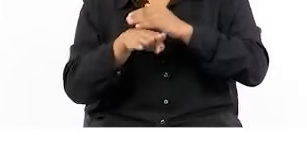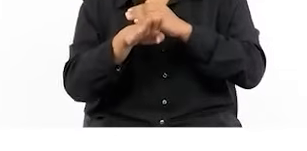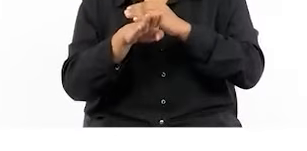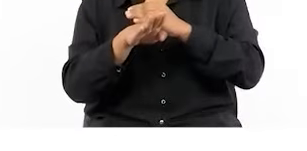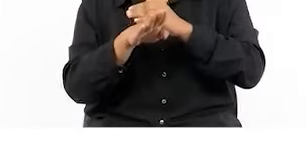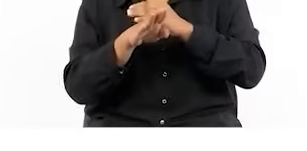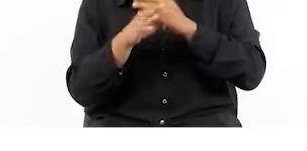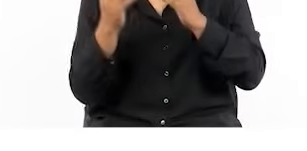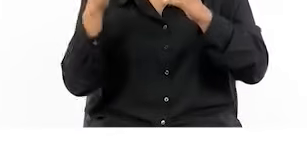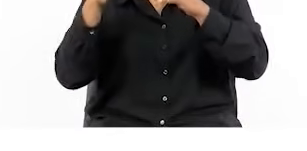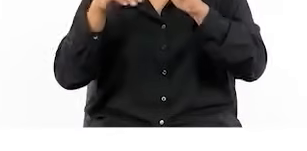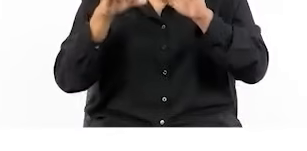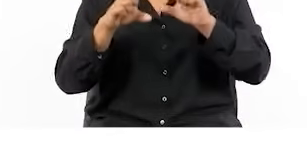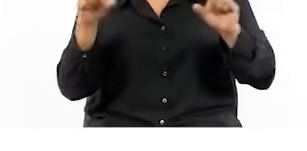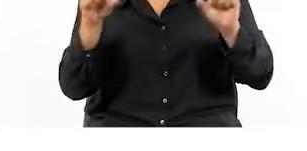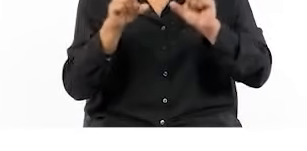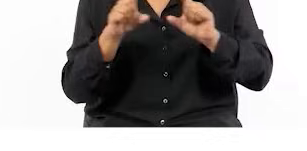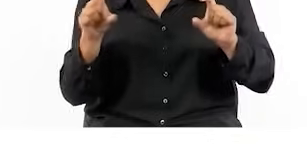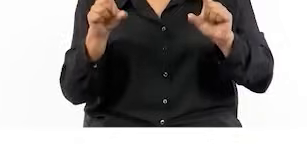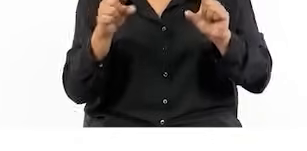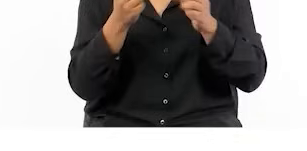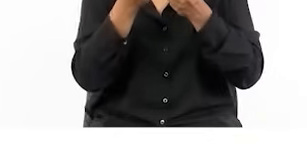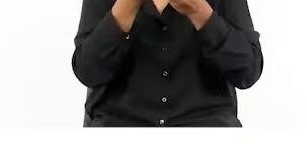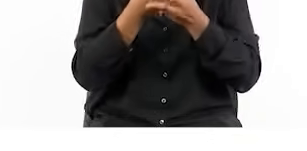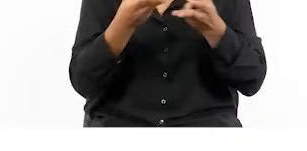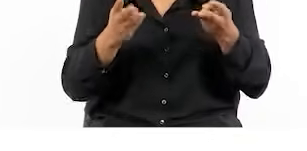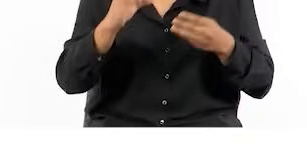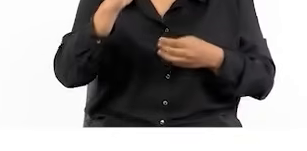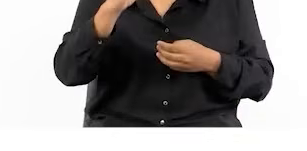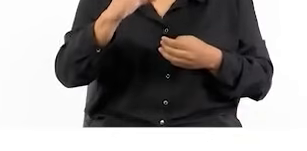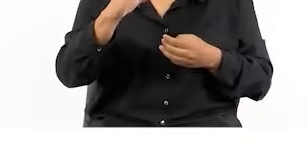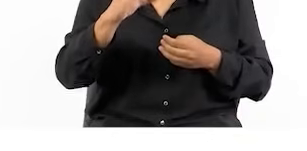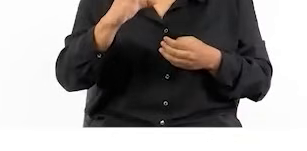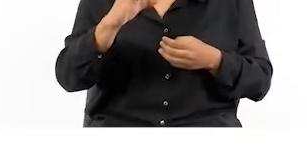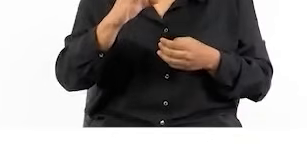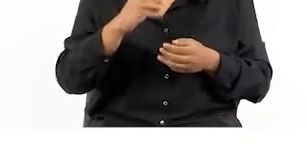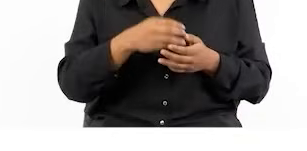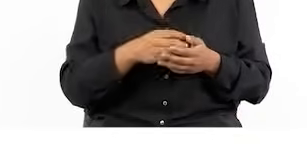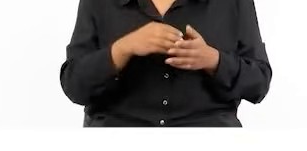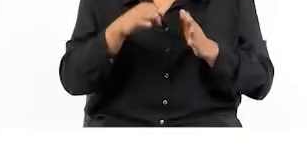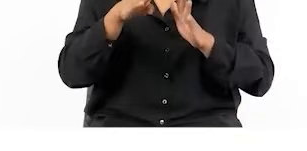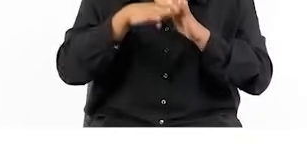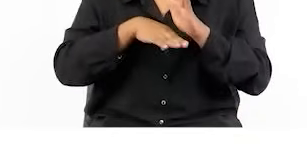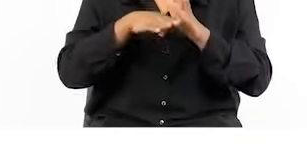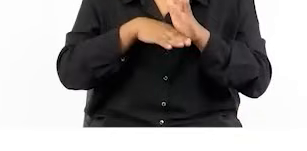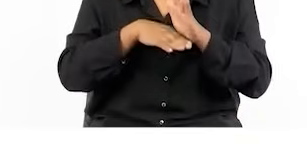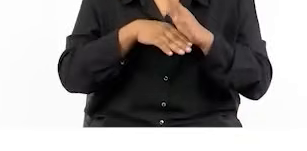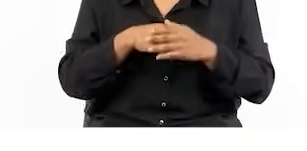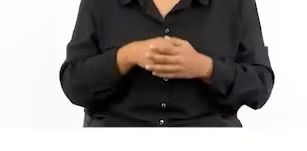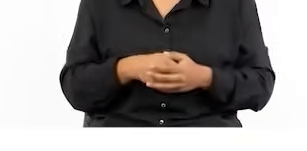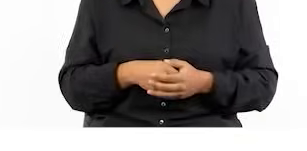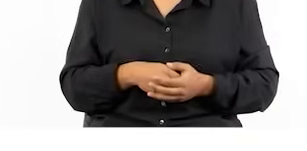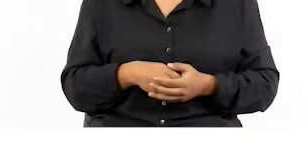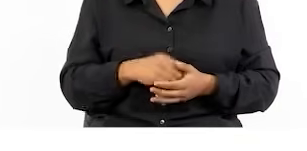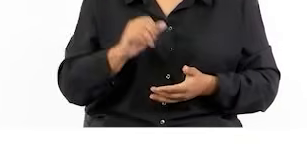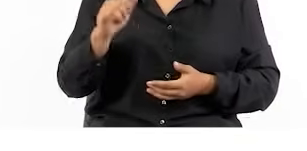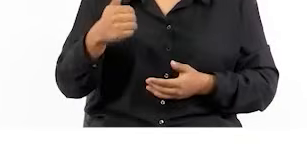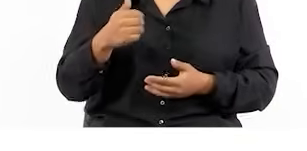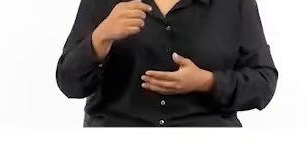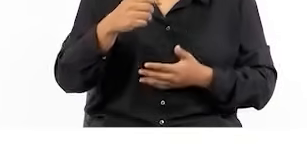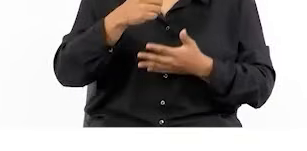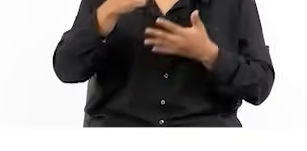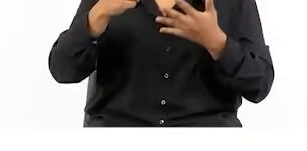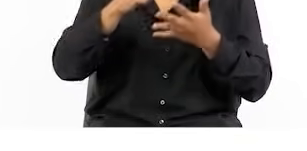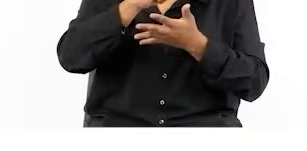se encuentre abajo de estas o dentro de ellas, el material C es más joven.